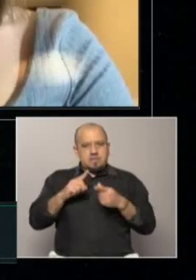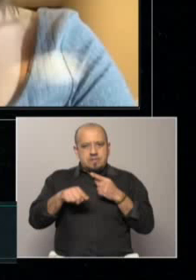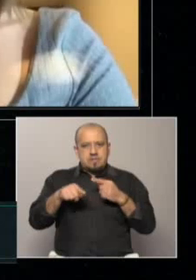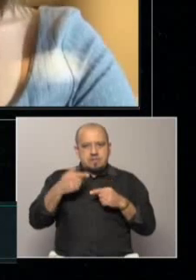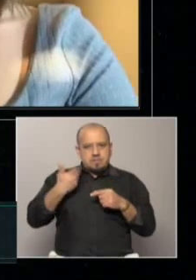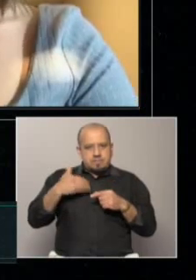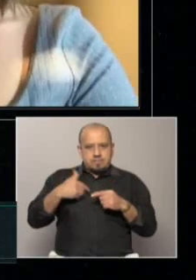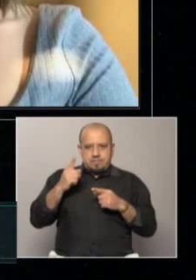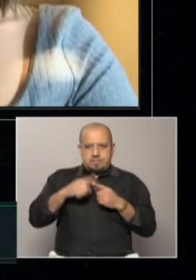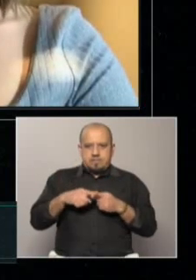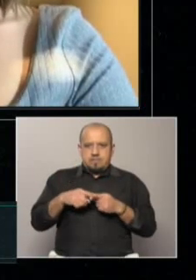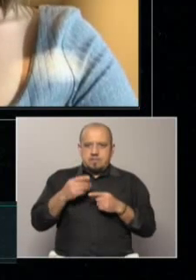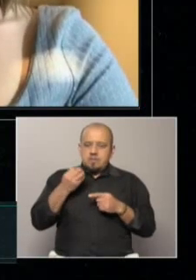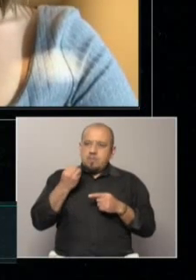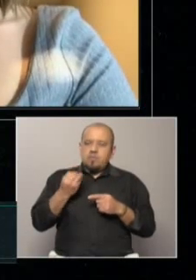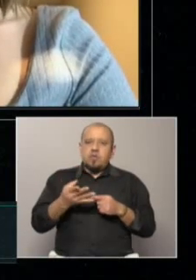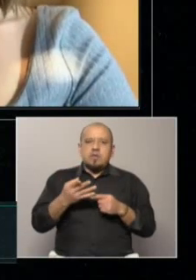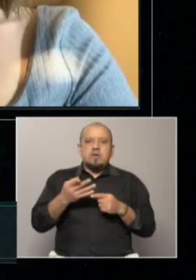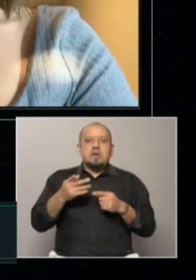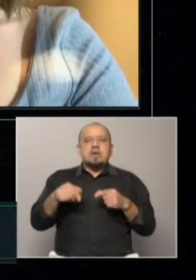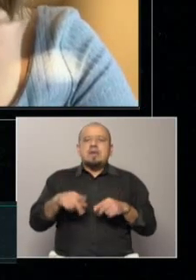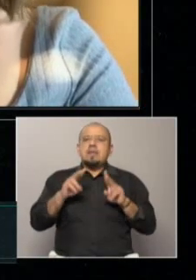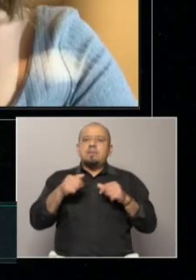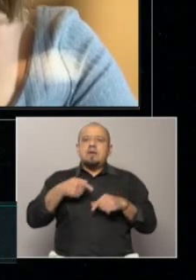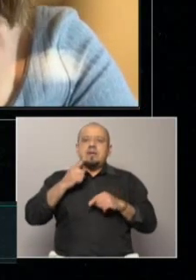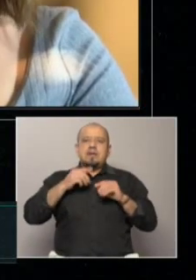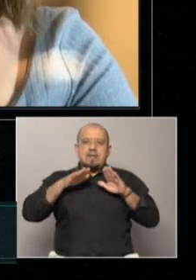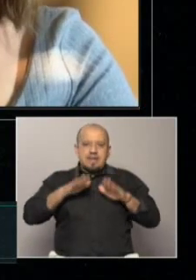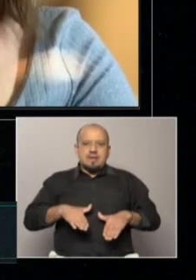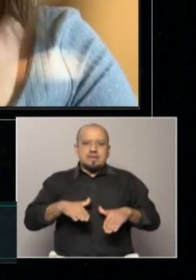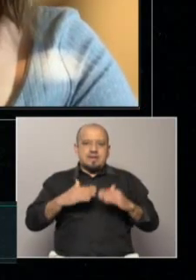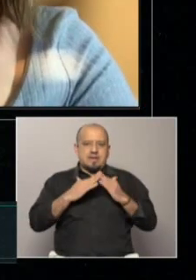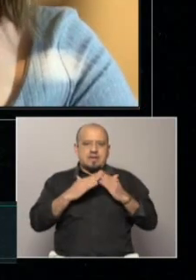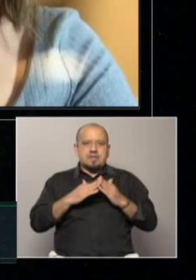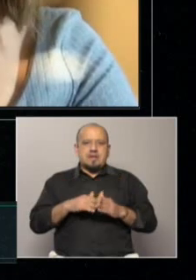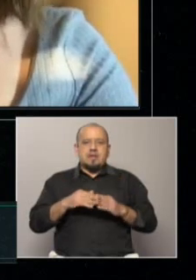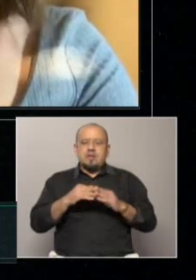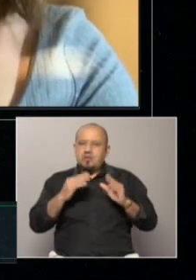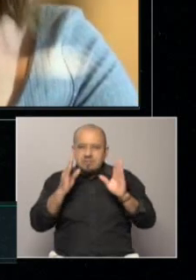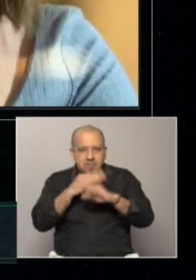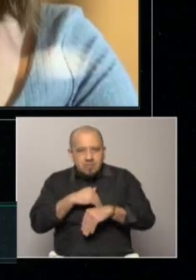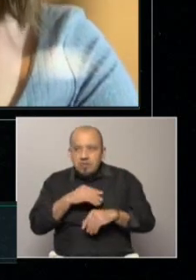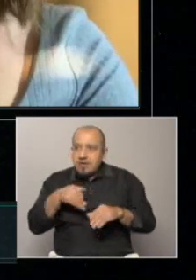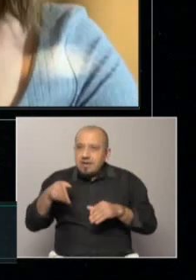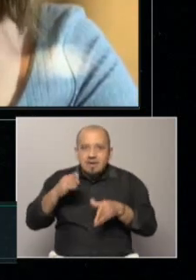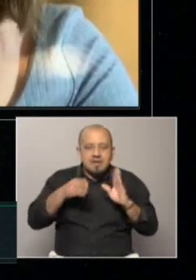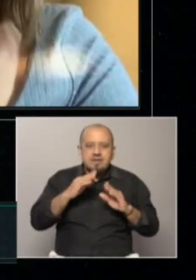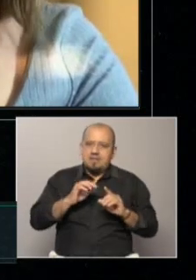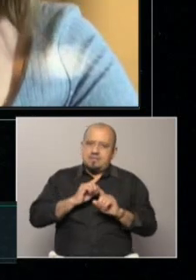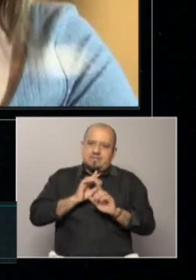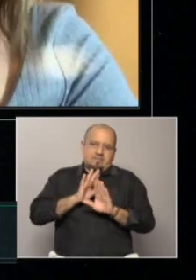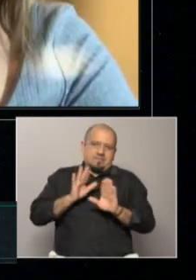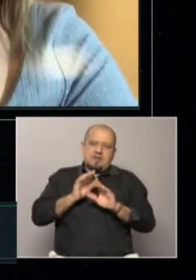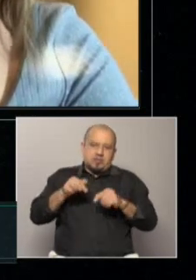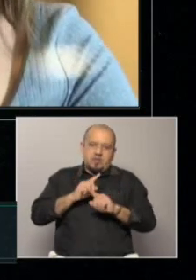la Argentina. A ver. Porque de la cuarentena, lo que uno dice cuarentena estricta, que es no poder salir a ningún lado, eso ya hace un montón